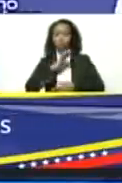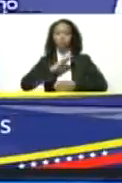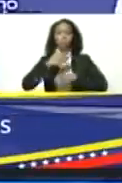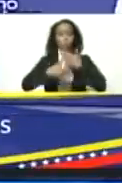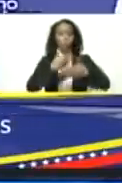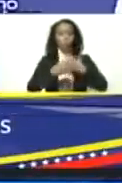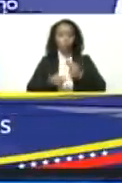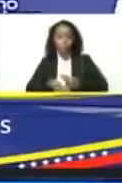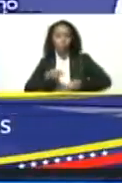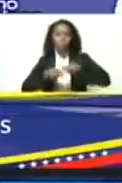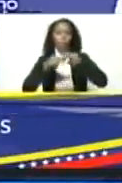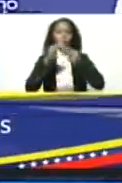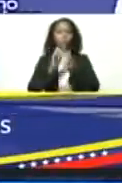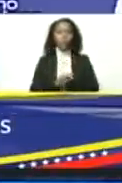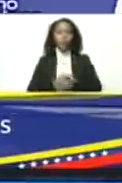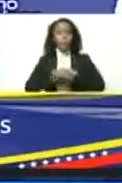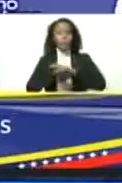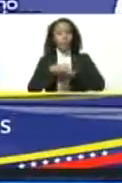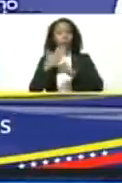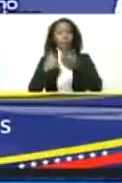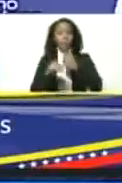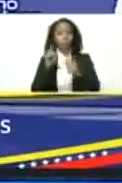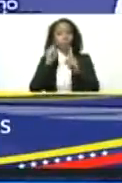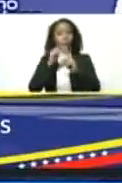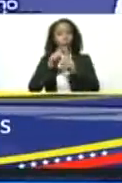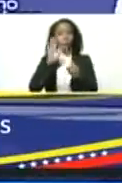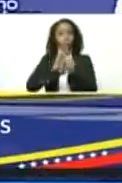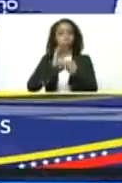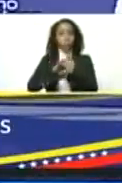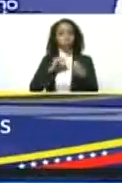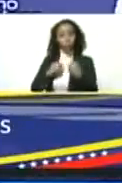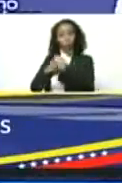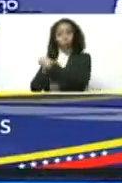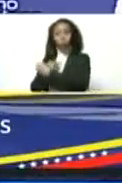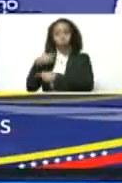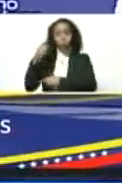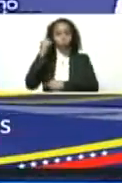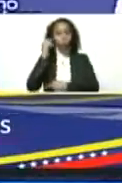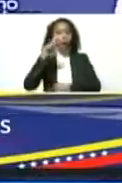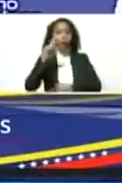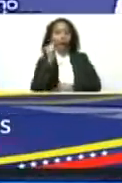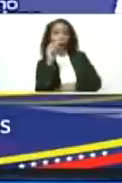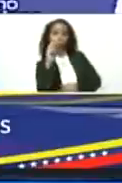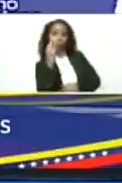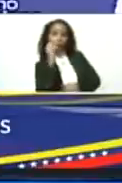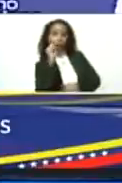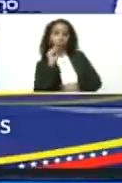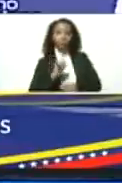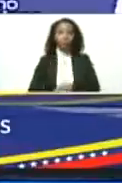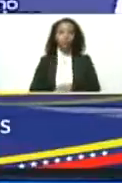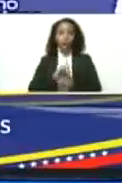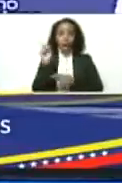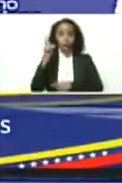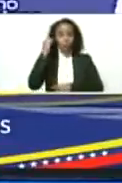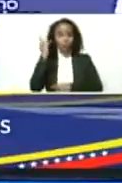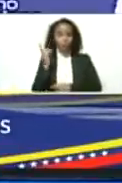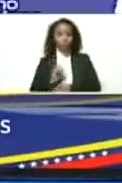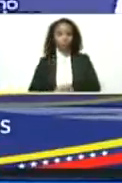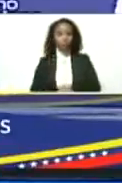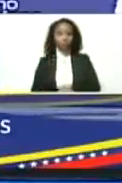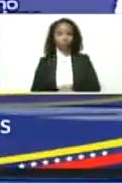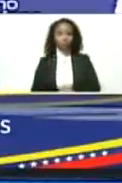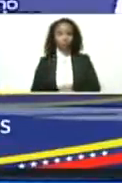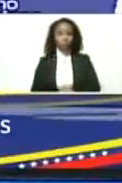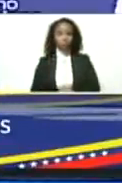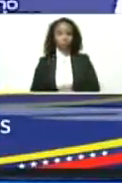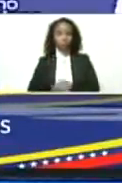Mira, ministra Delis, vamos a darle la palabra a Laura. Me dicen que Laura Urbina